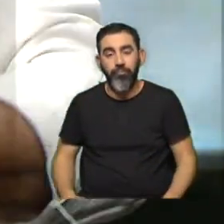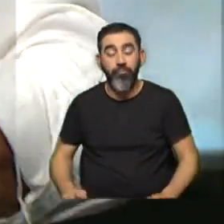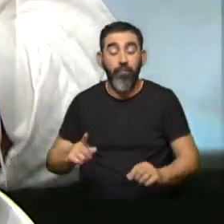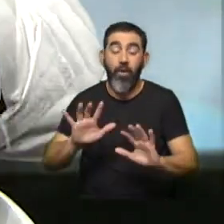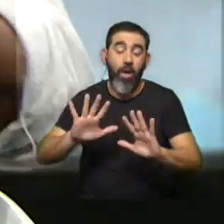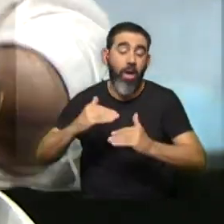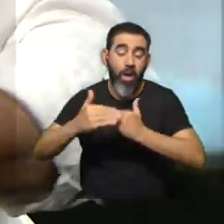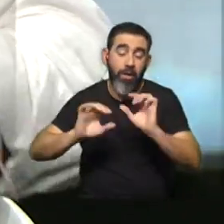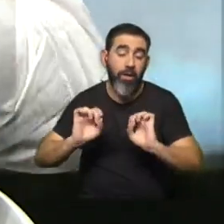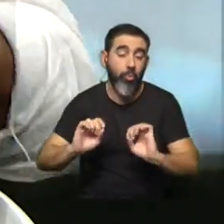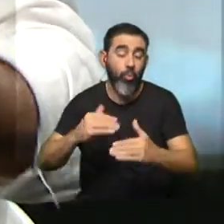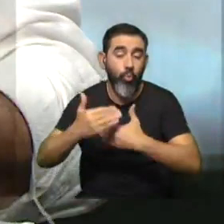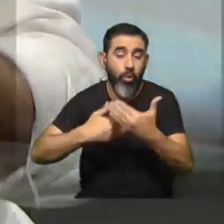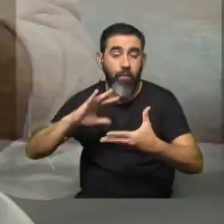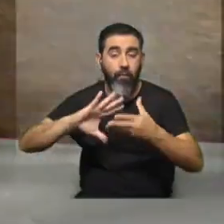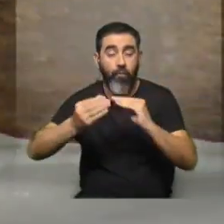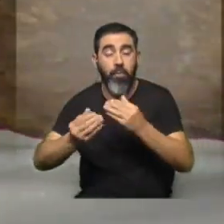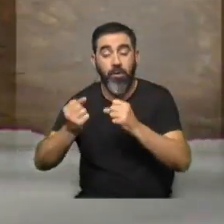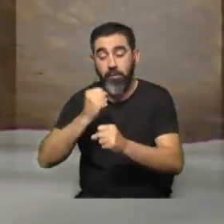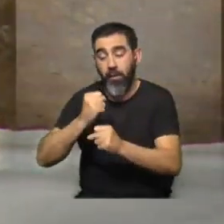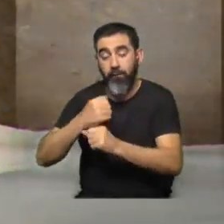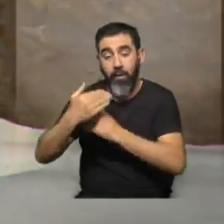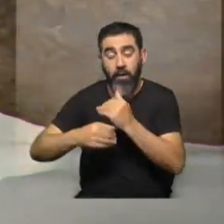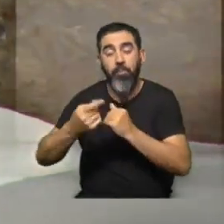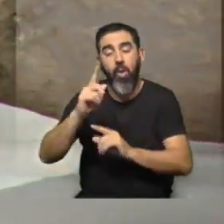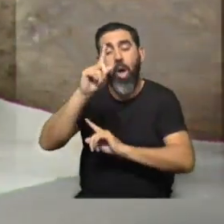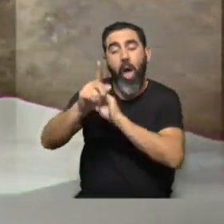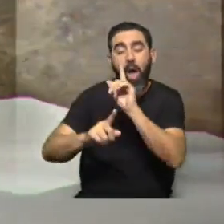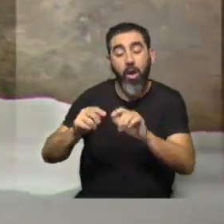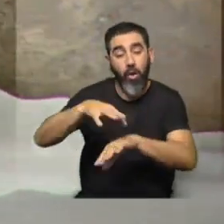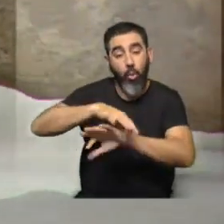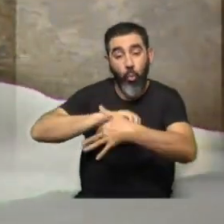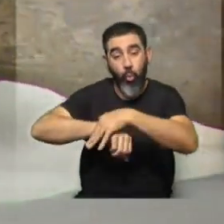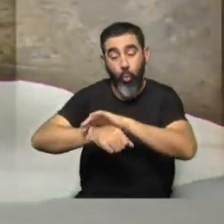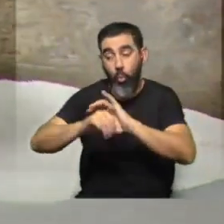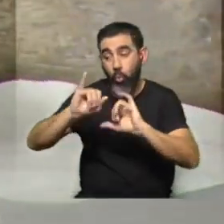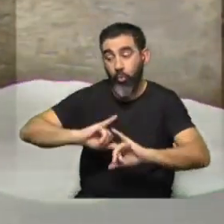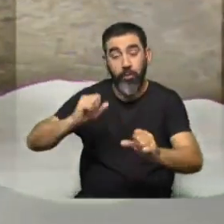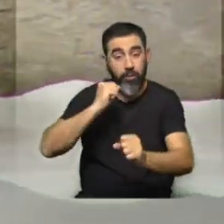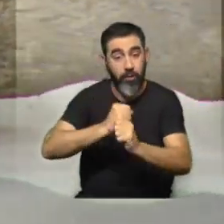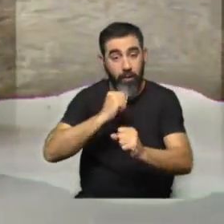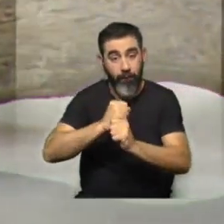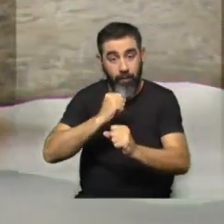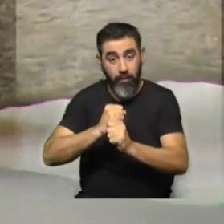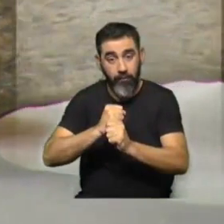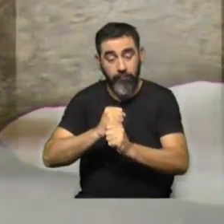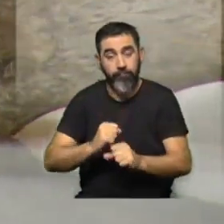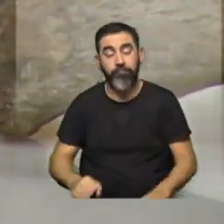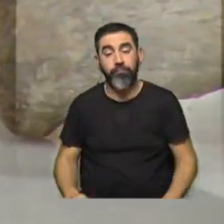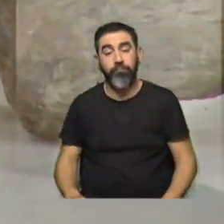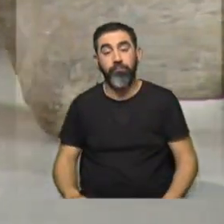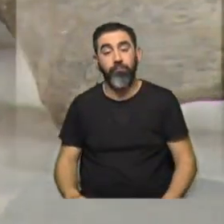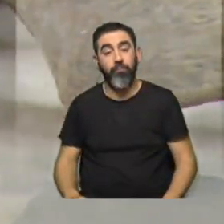así de que nos pusimos a trabajar, pero hubo arqueólogos en el trabajo que hemos publicado y tampoco es que